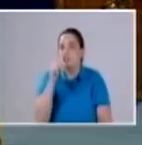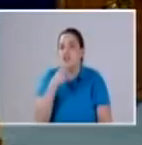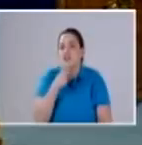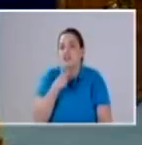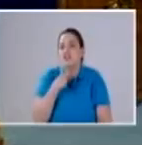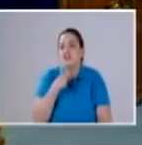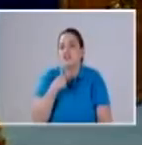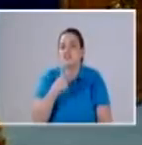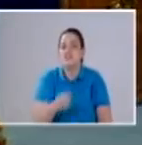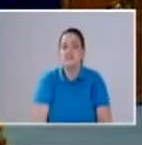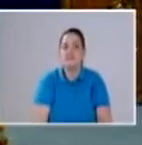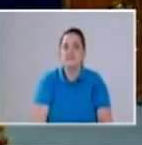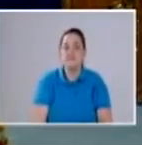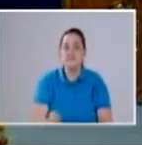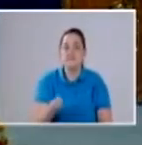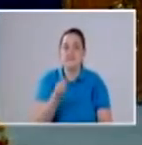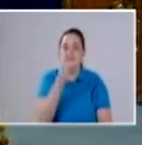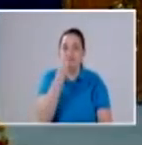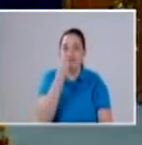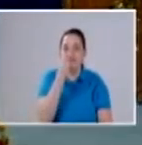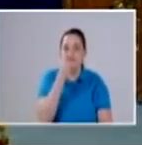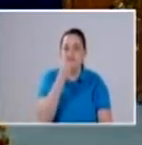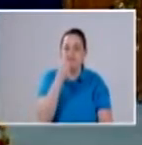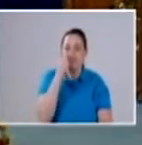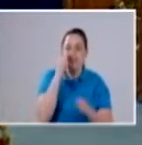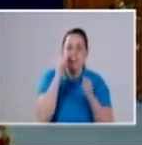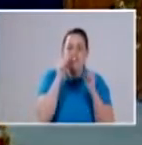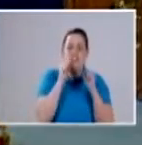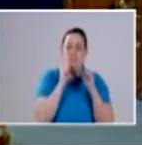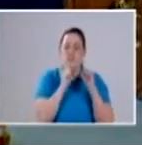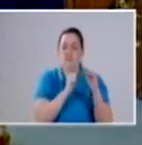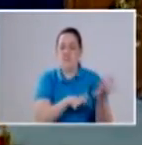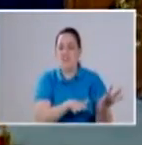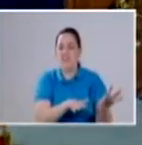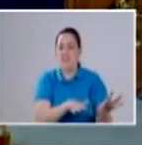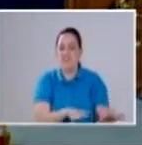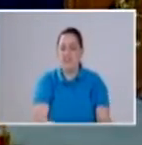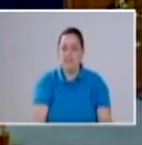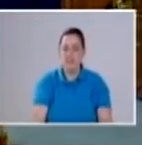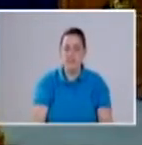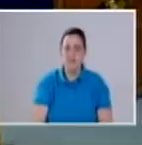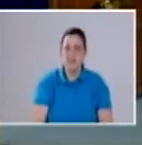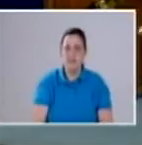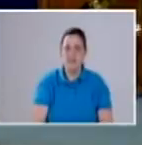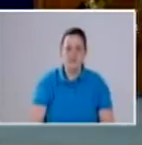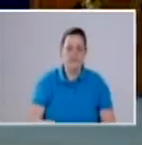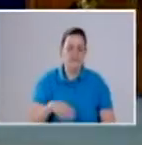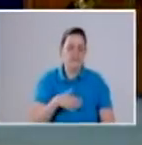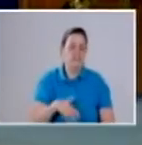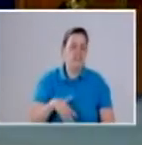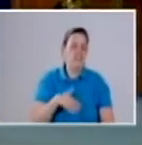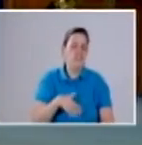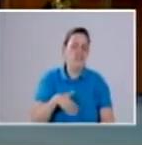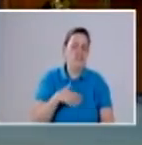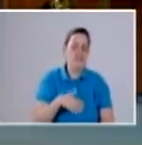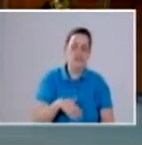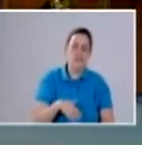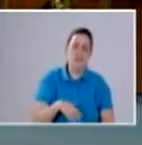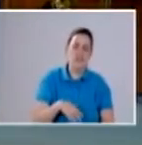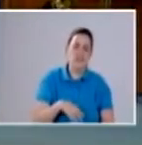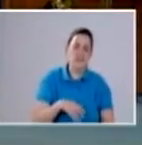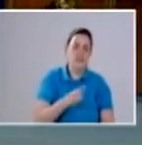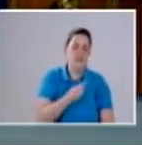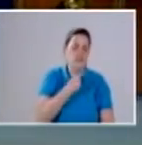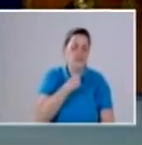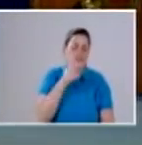gusta? ¿Qué comida odia? Que se le revuelve el estómago solo de